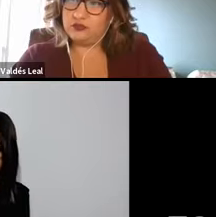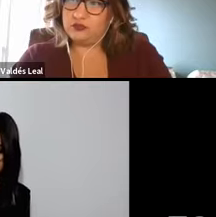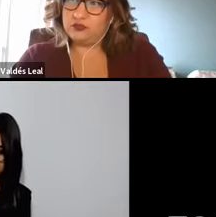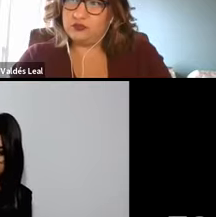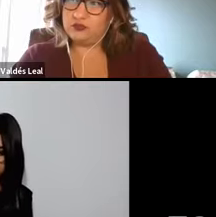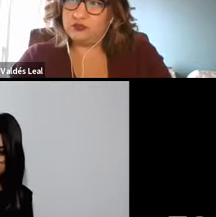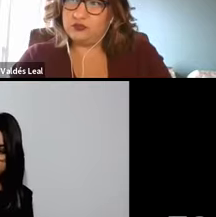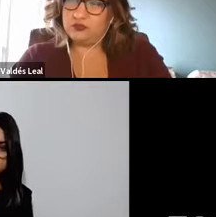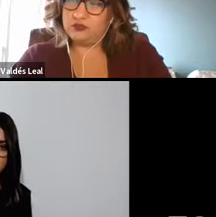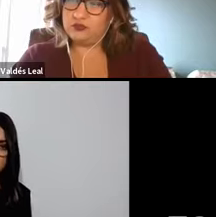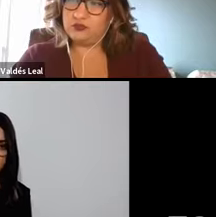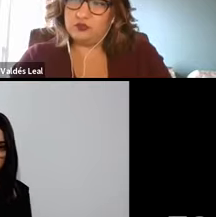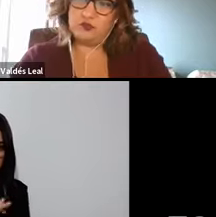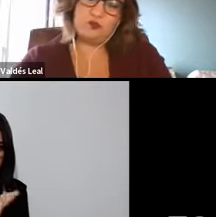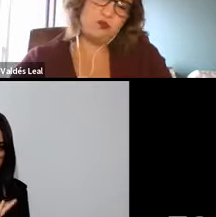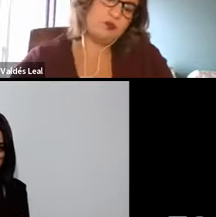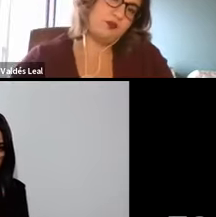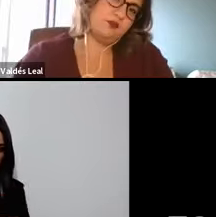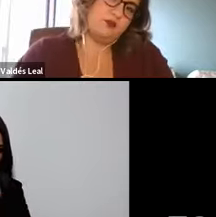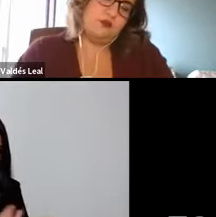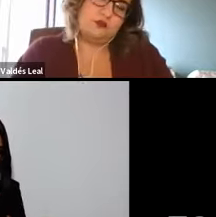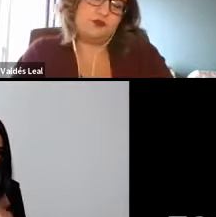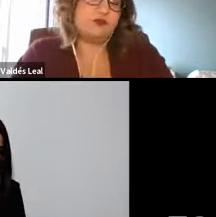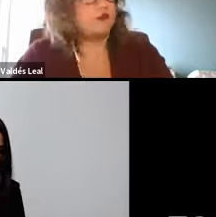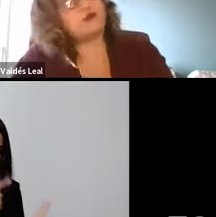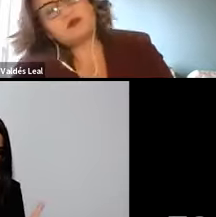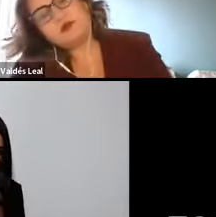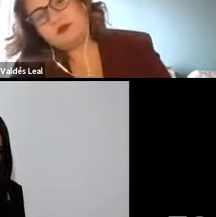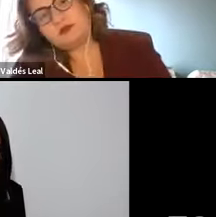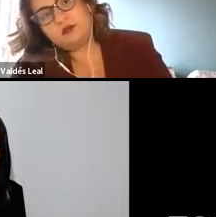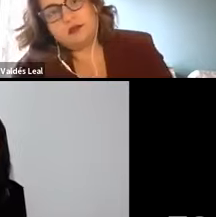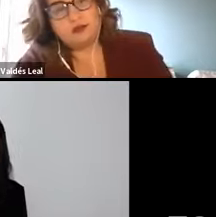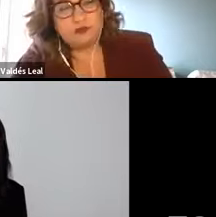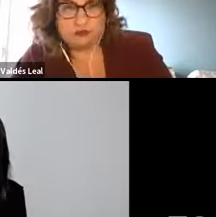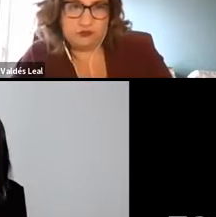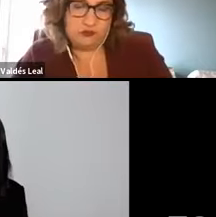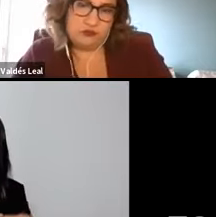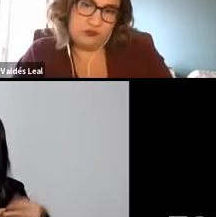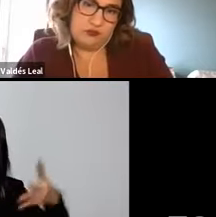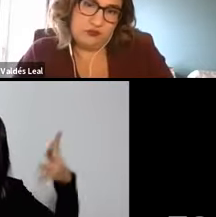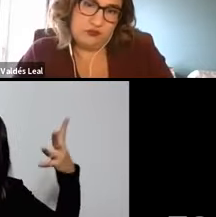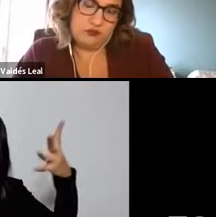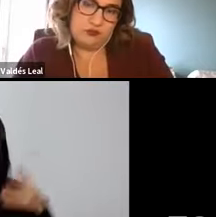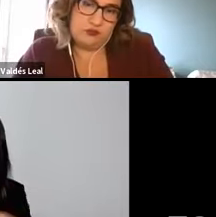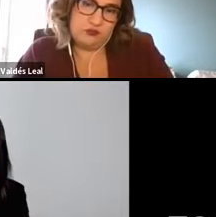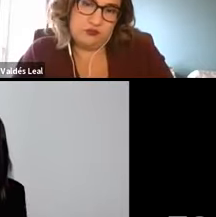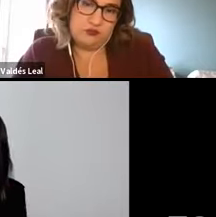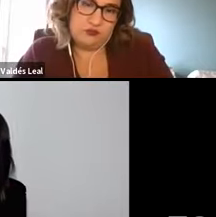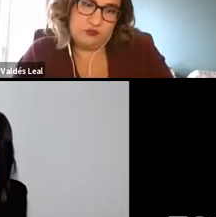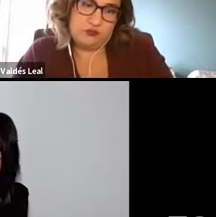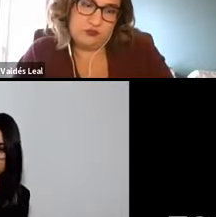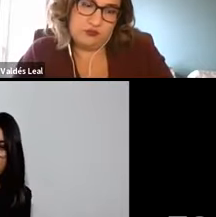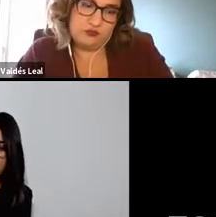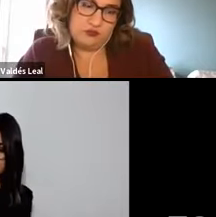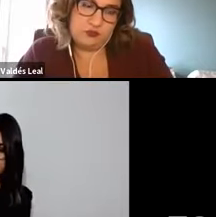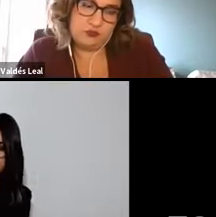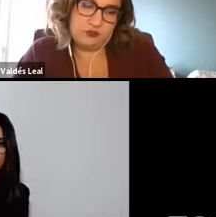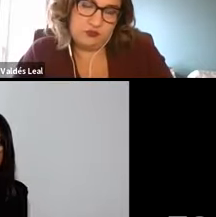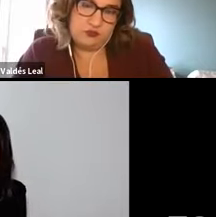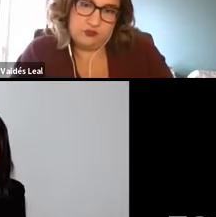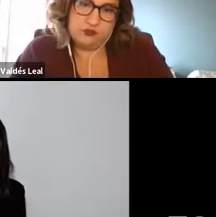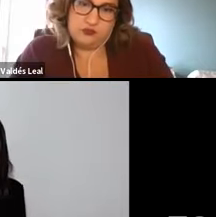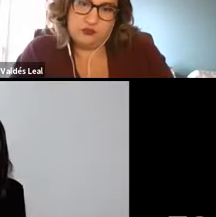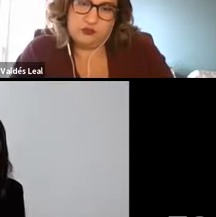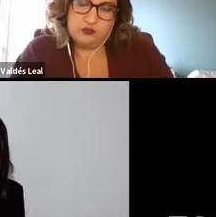contra un número más reducido de casos de discriminación indirecta. Y bueno, esto pues es también una de las cuestiones